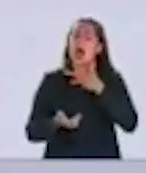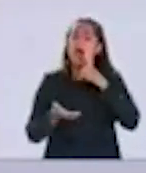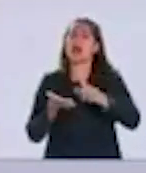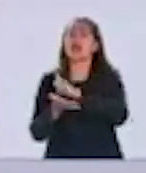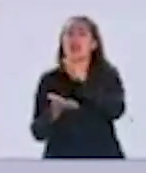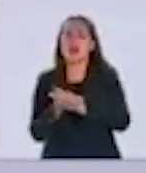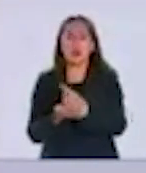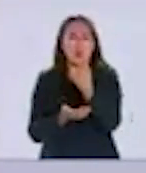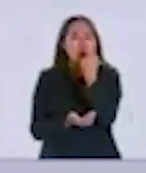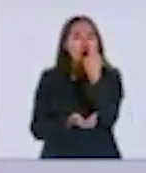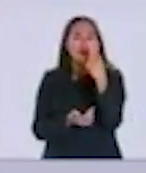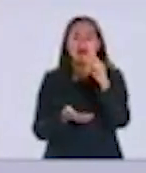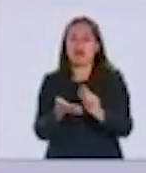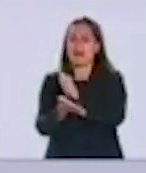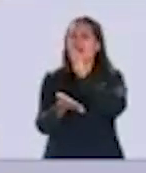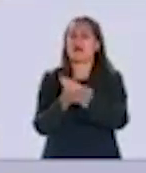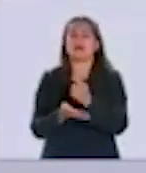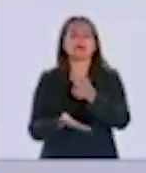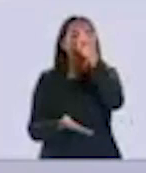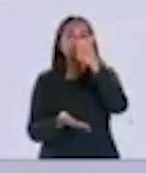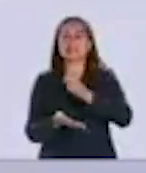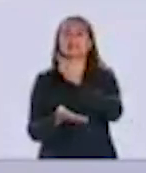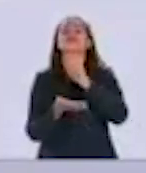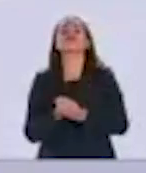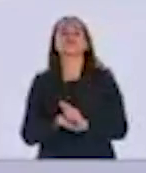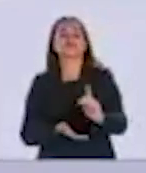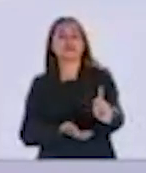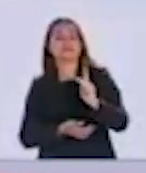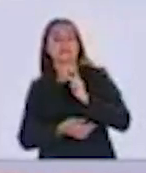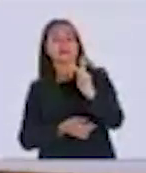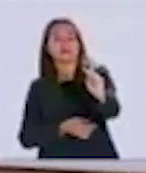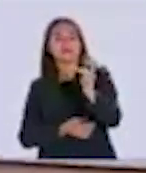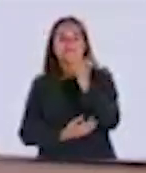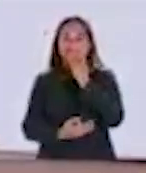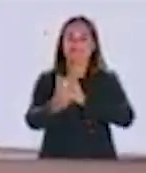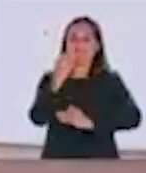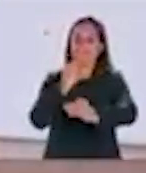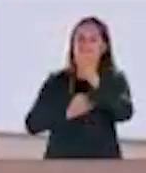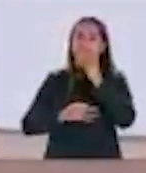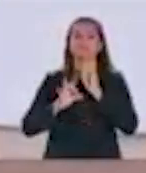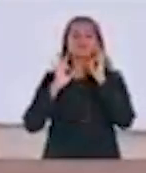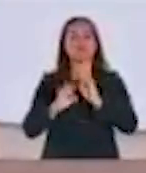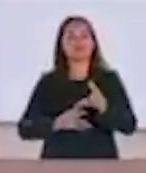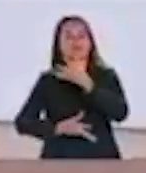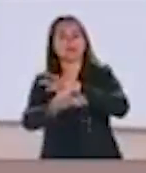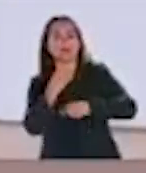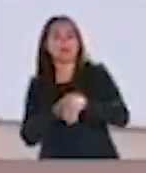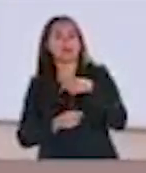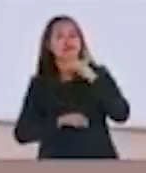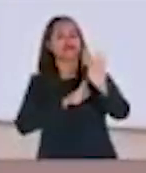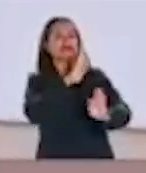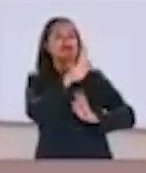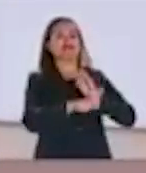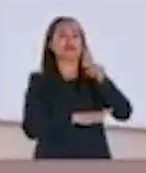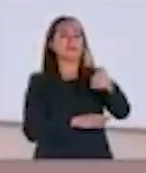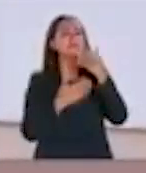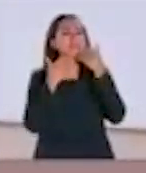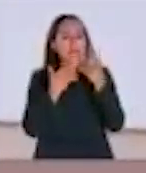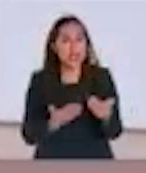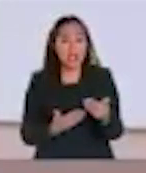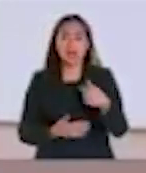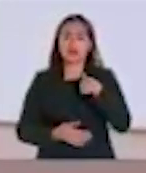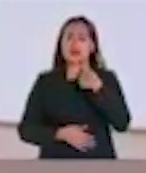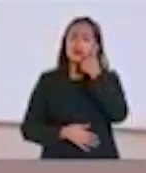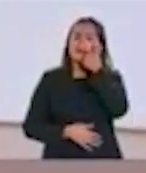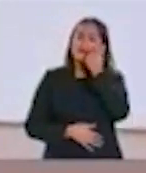como queremos ser tratados nosotros queremos que eeuu trate de manera digna a nuestros migrantes